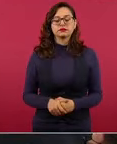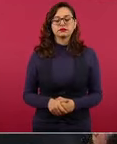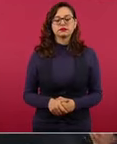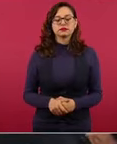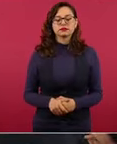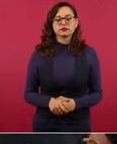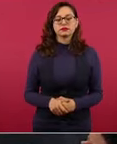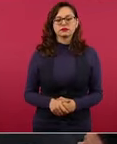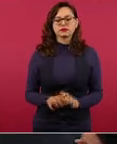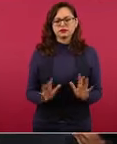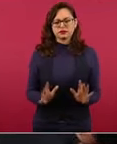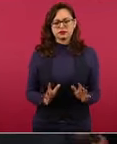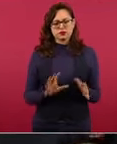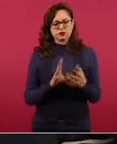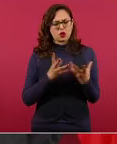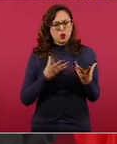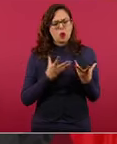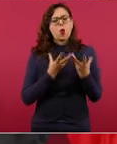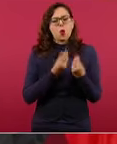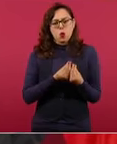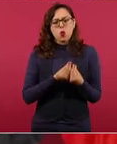que como nos complementamos